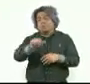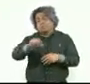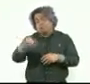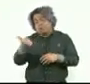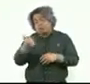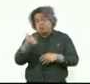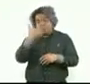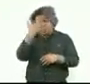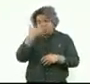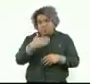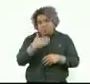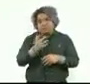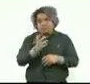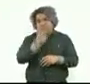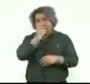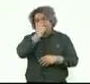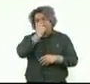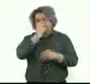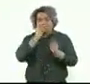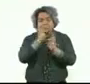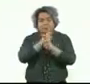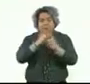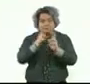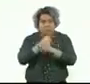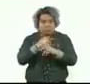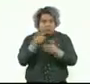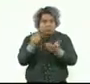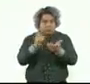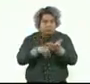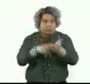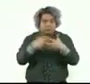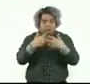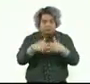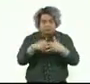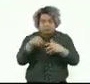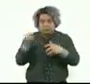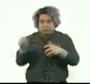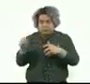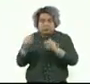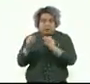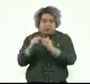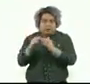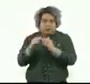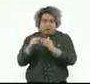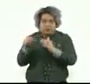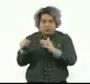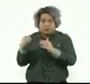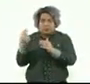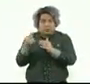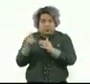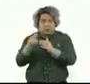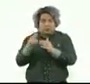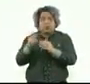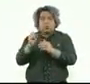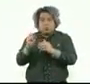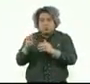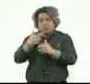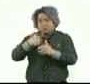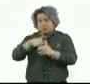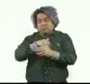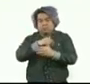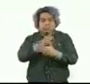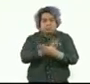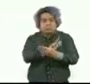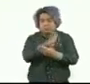respiradores que se van a las casas de los pacientes quienes requieren auxiliar de respiración.